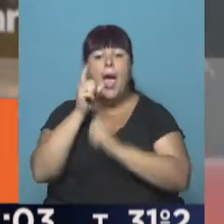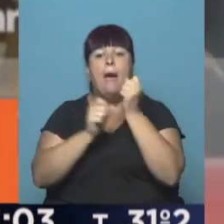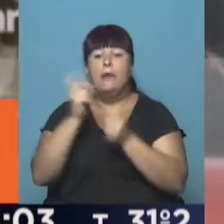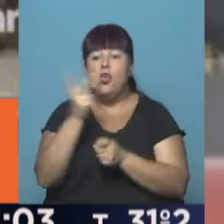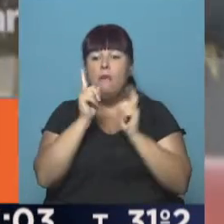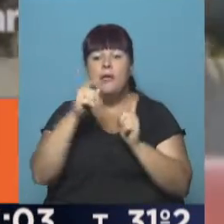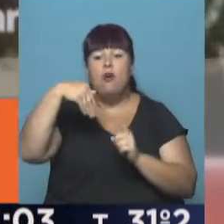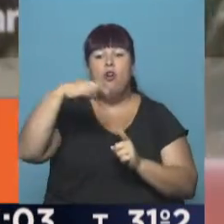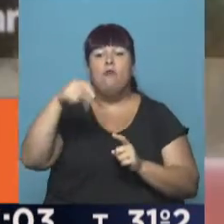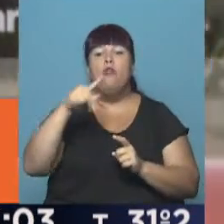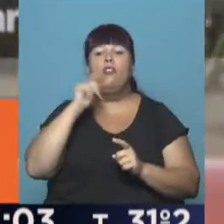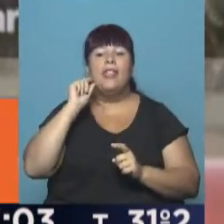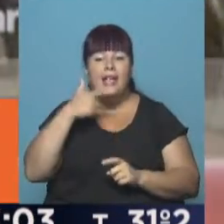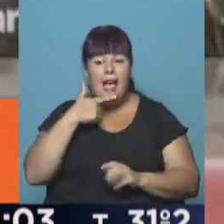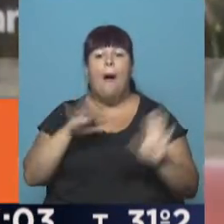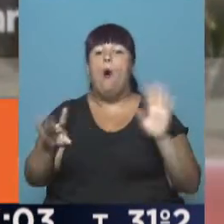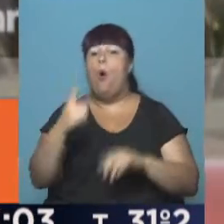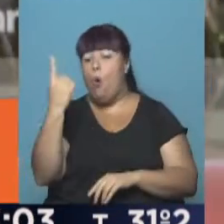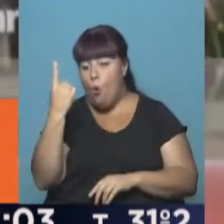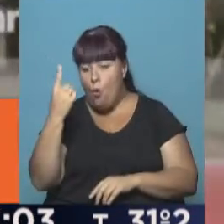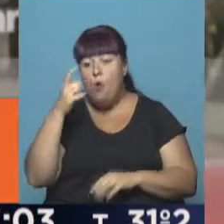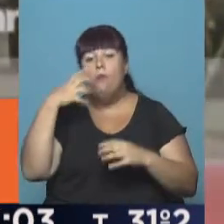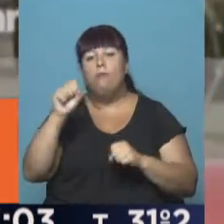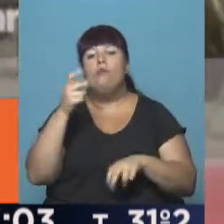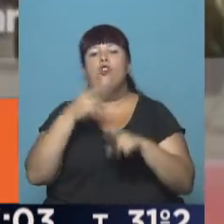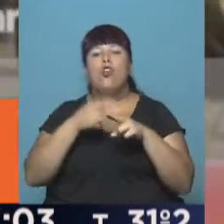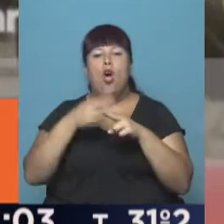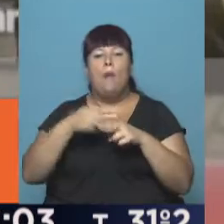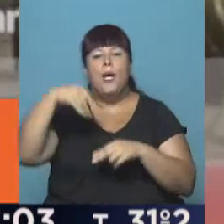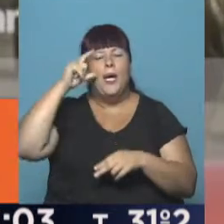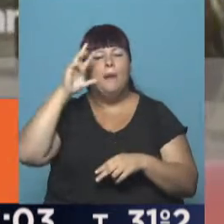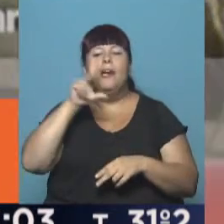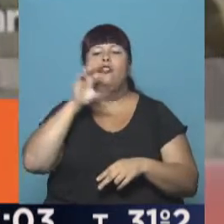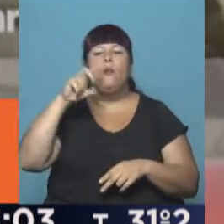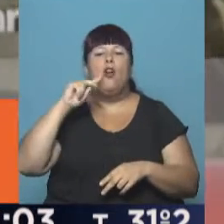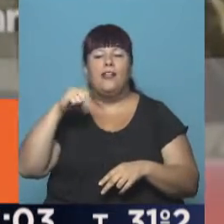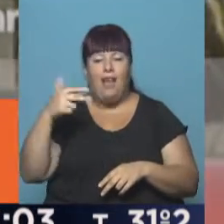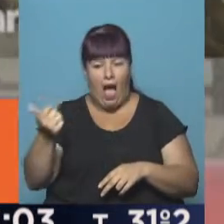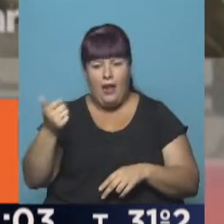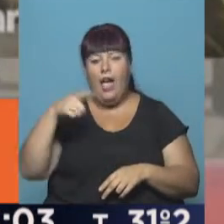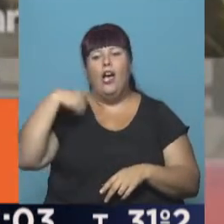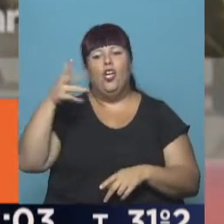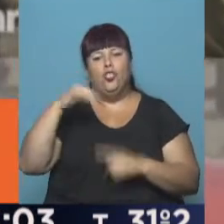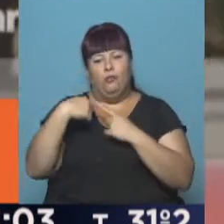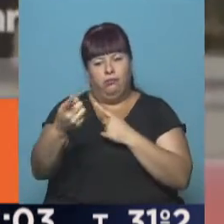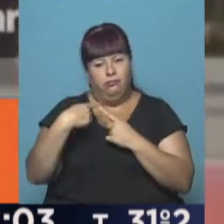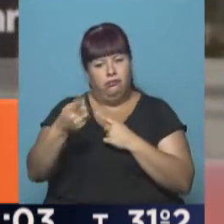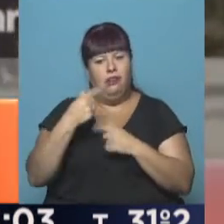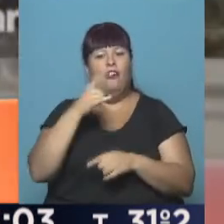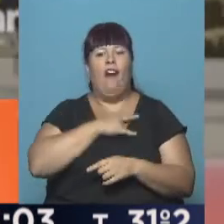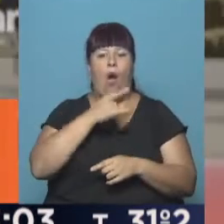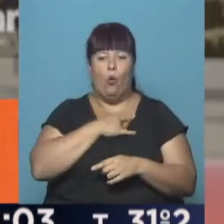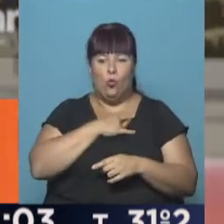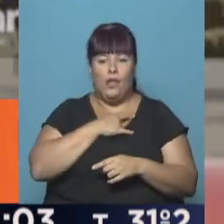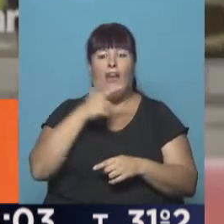monticas aunque uno de éstos está identificado bajo el nombre de metropolitana y hace diariamente el recorrido desde la facultad de agronomía